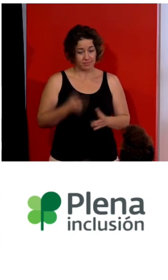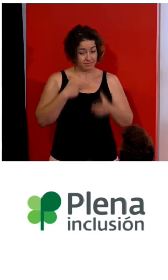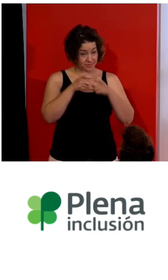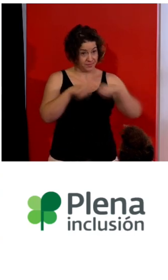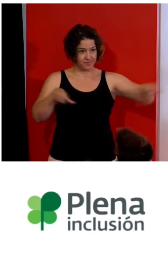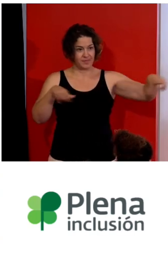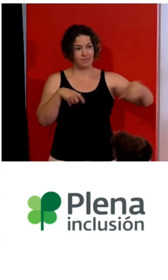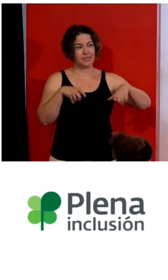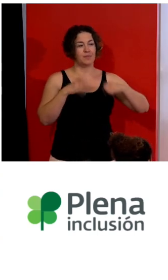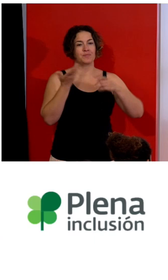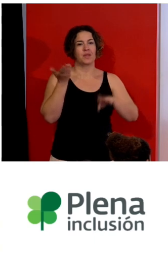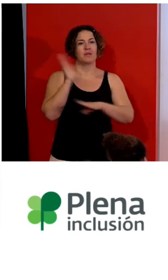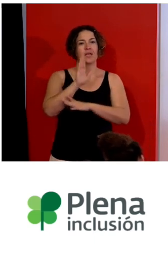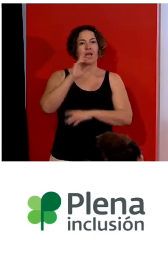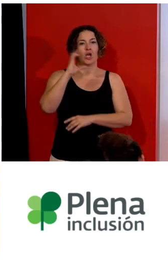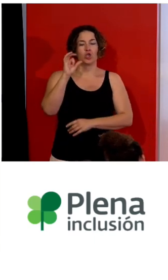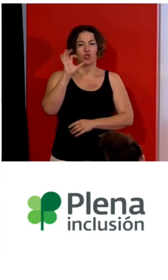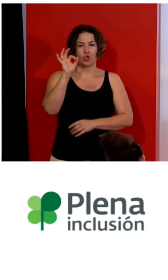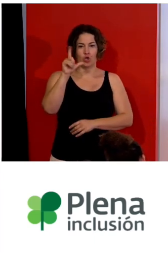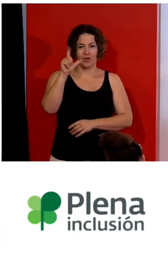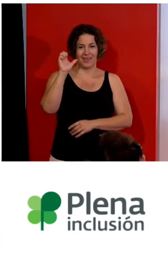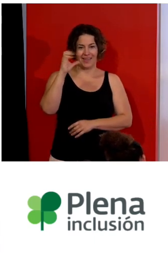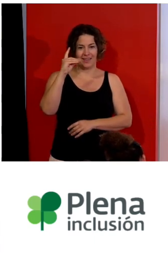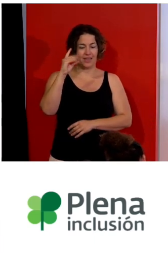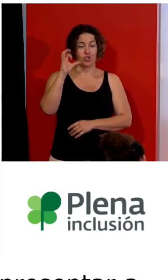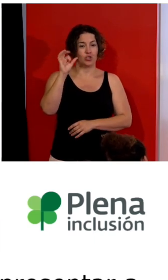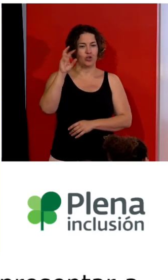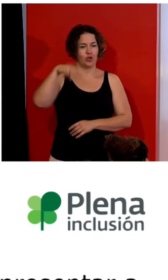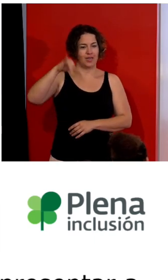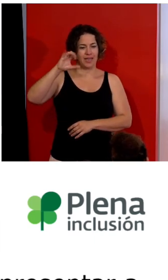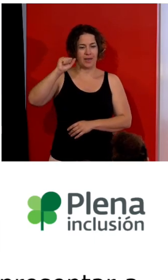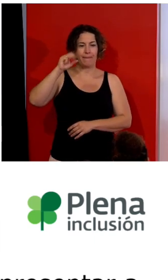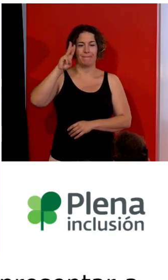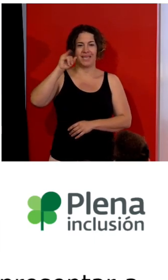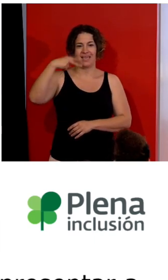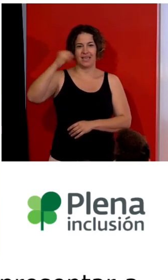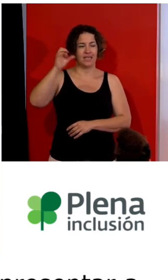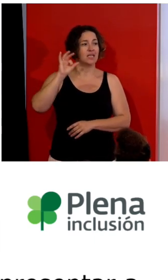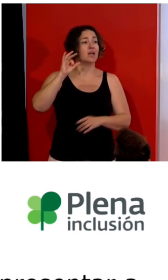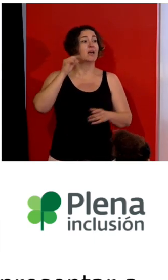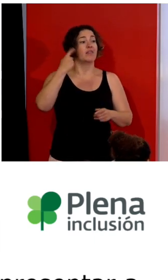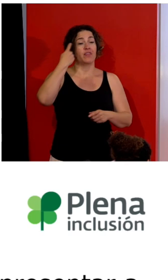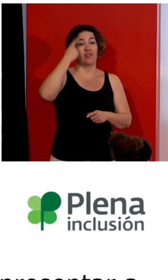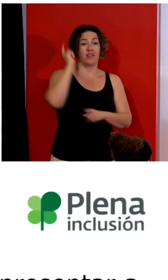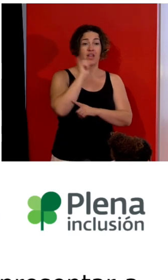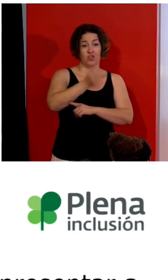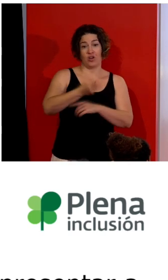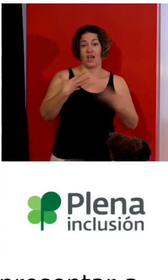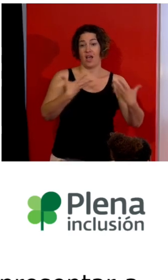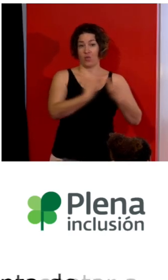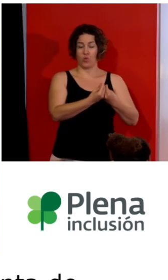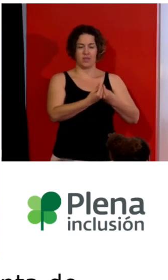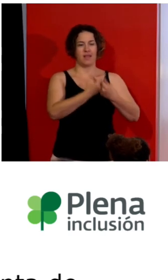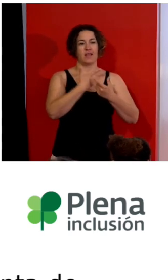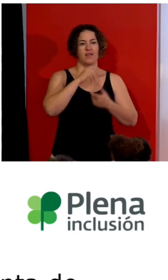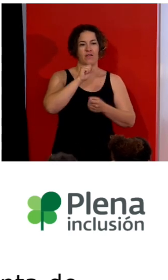Os voy a presentar a Sonia Viñas. Sonia es directora adjunta de Fundación Universia, que como ya os hemos contado es